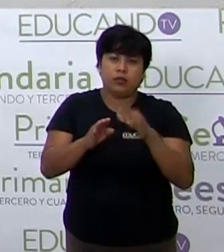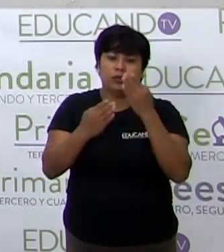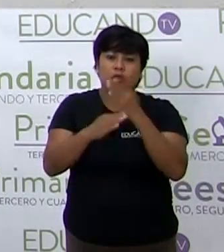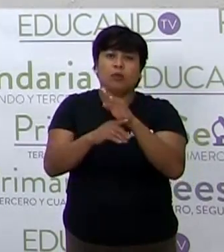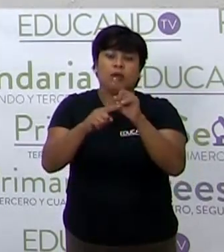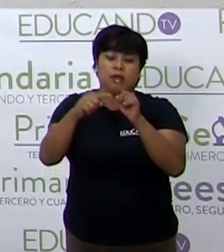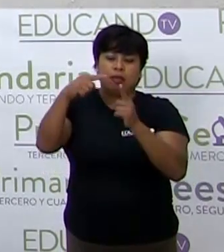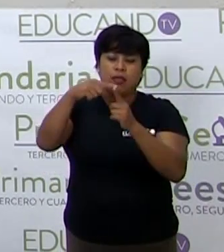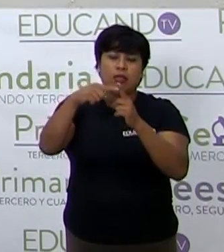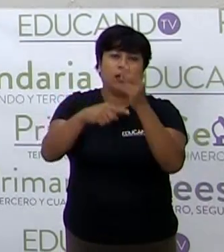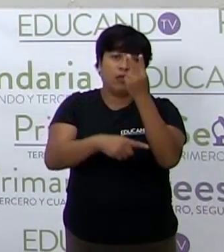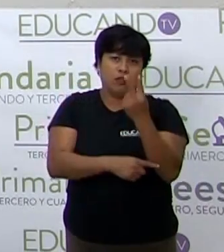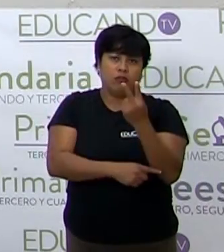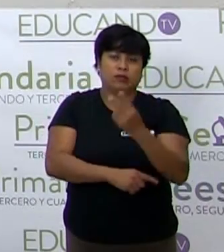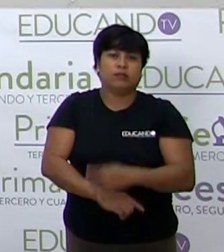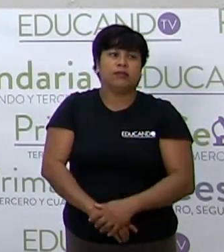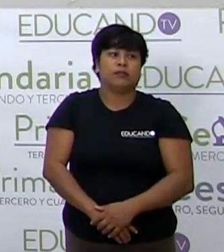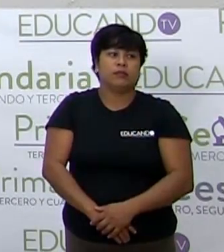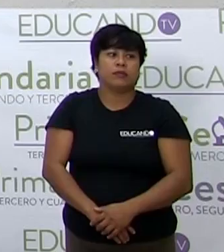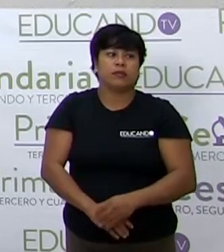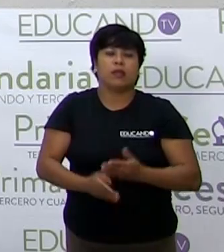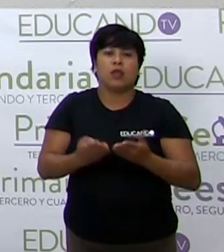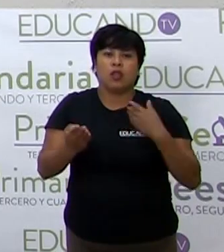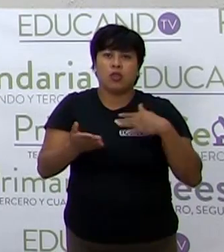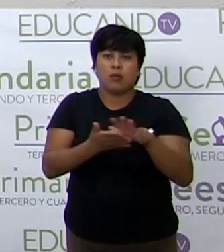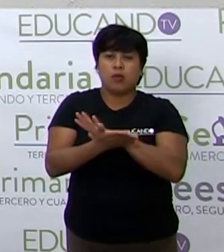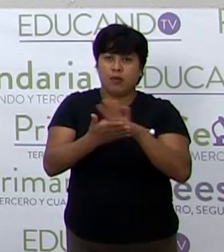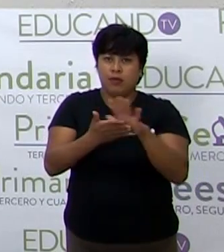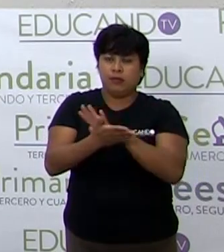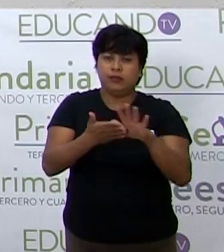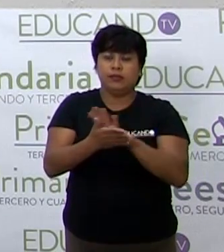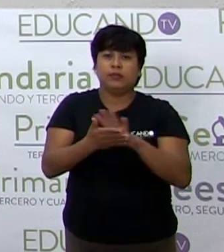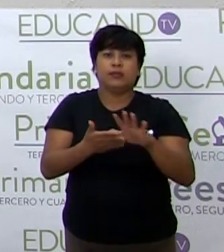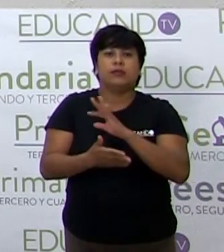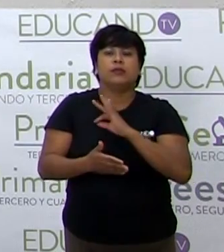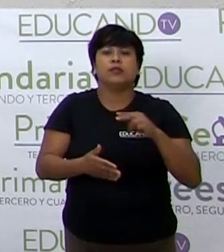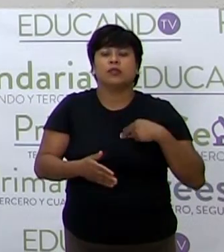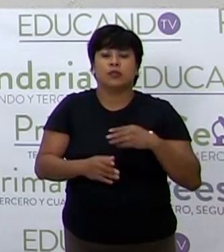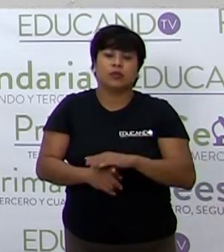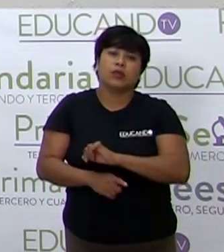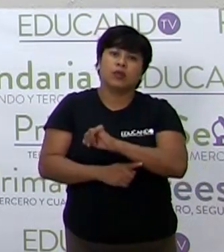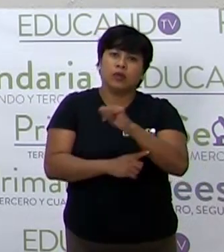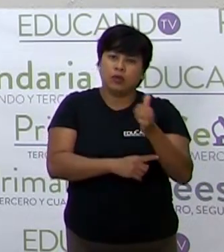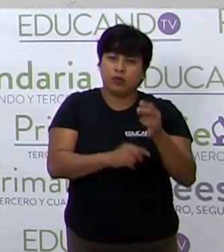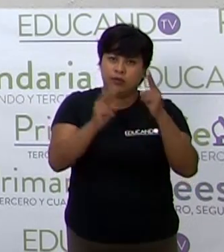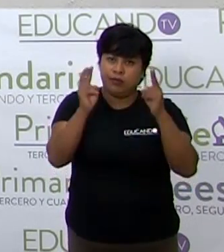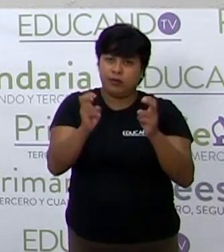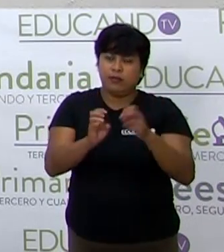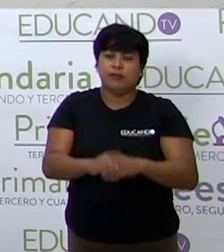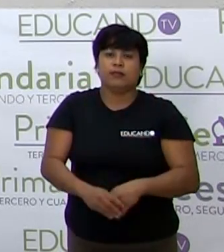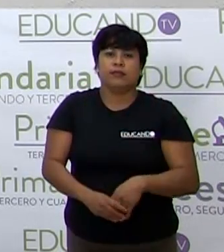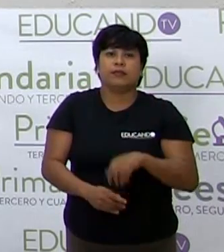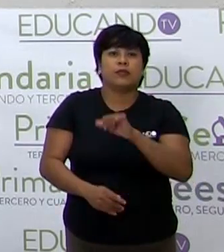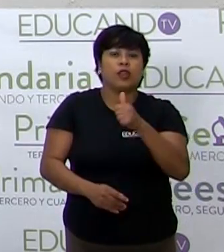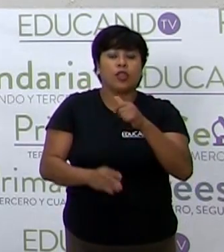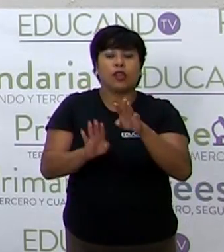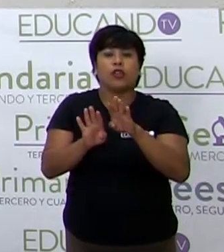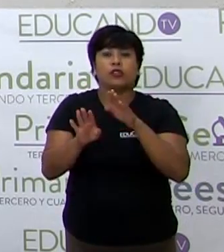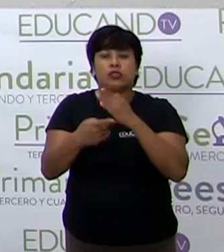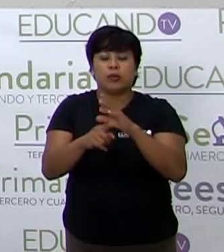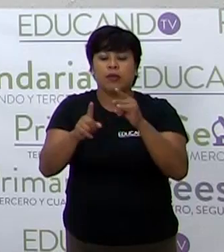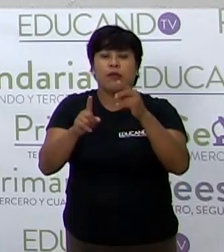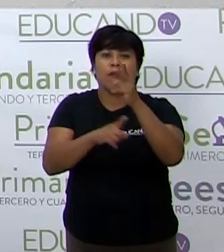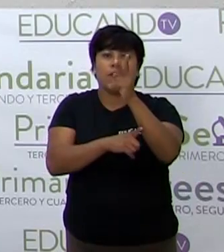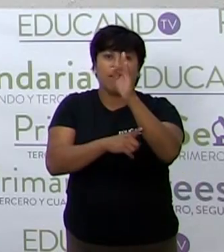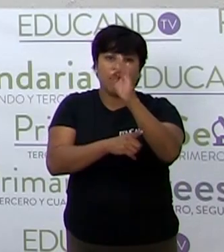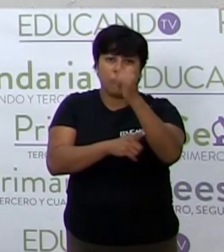2. Ahora sí, voy a borrar esto y vamos a pasar a otra figura que estábamos viendo el